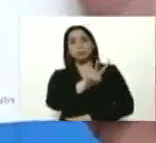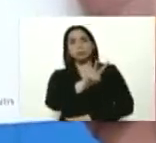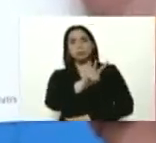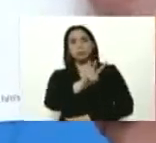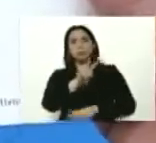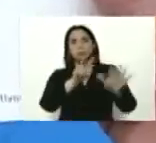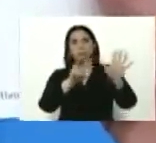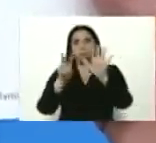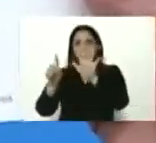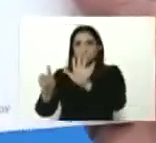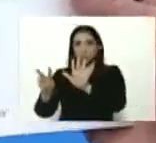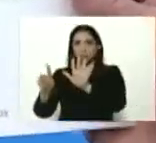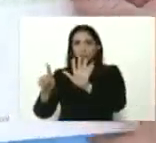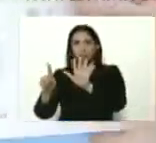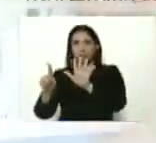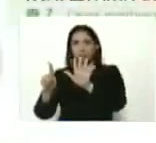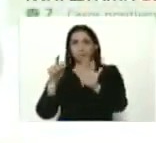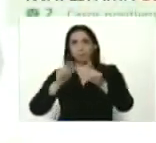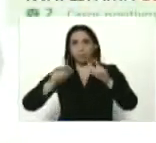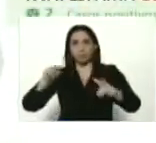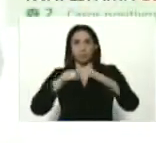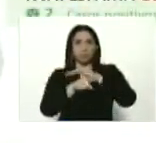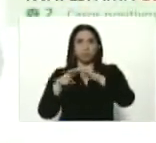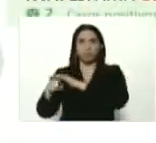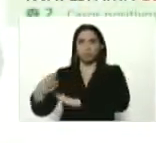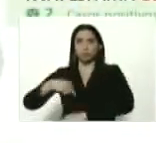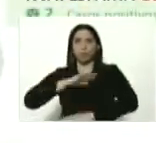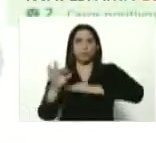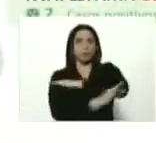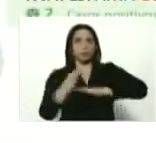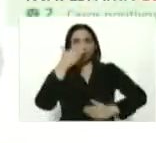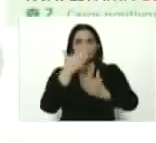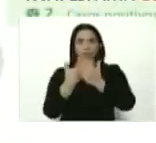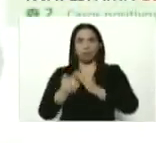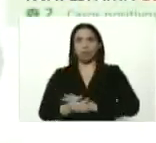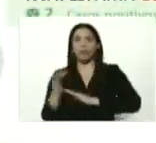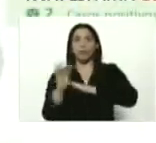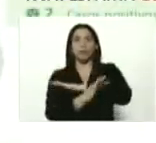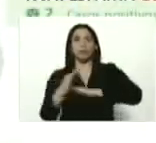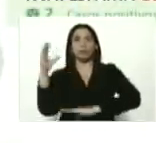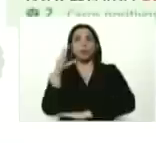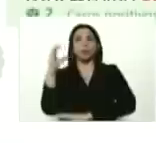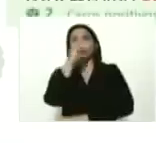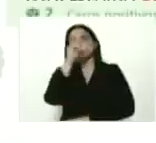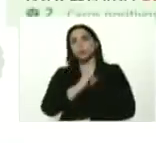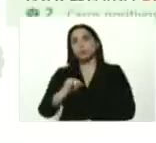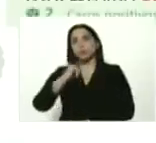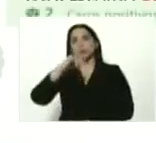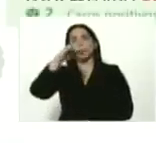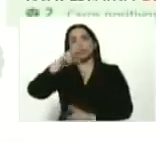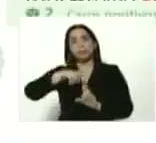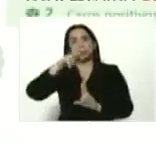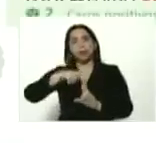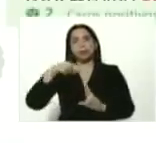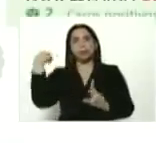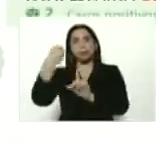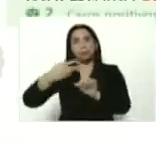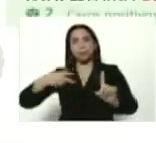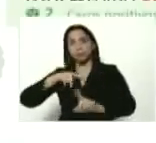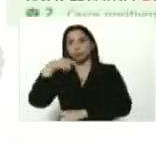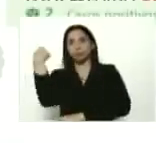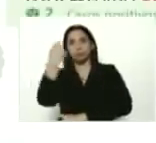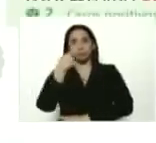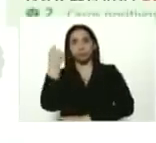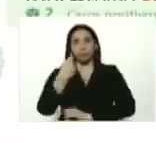56.276 connacionales han ingresado por nuestra frontera con Colombia, en Zulia, Táchira, Apure, Amazonas, y